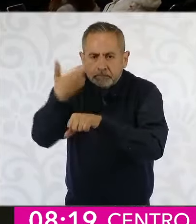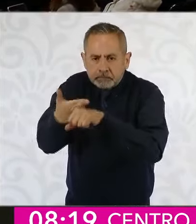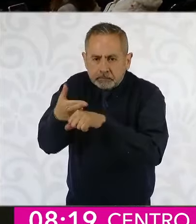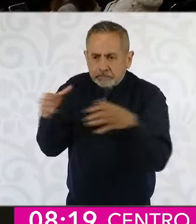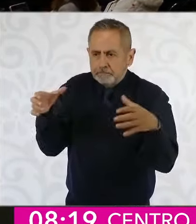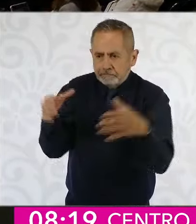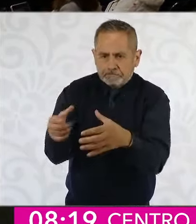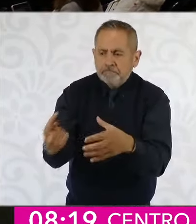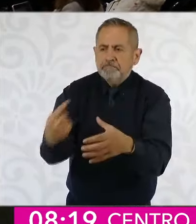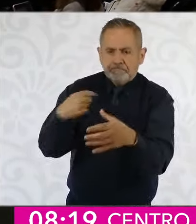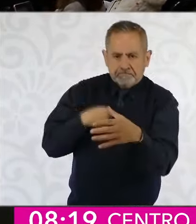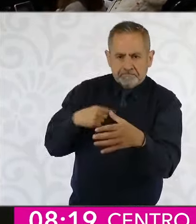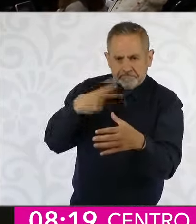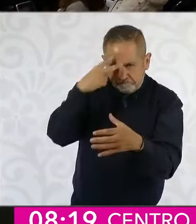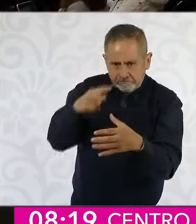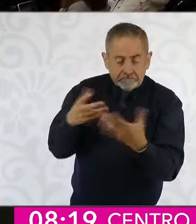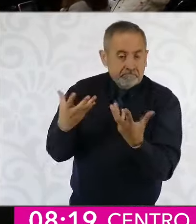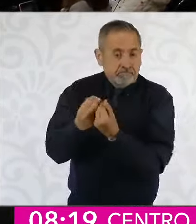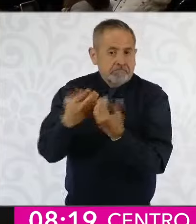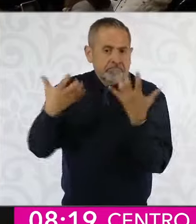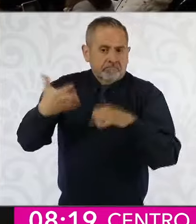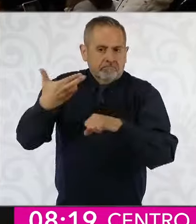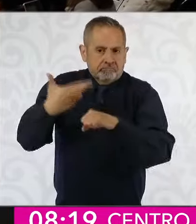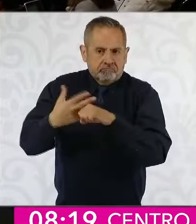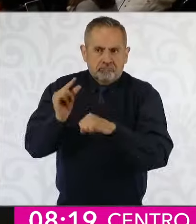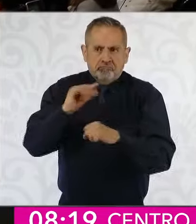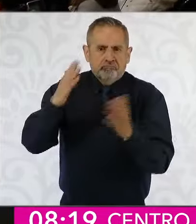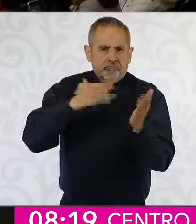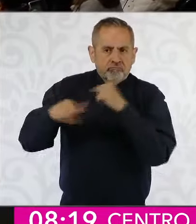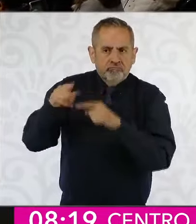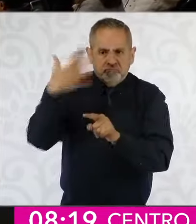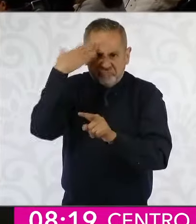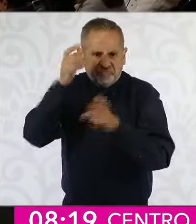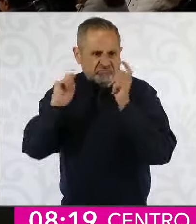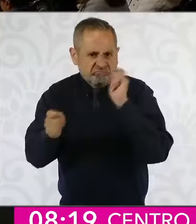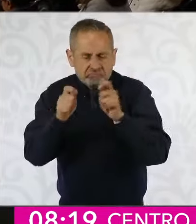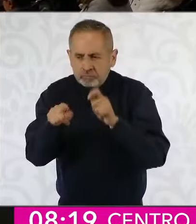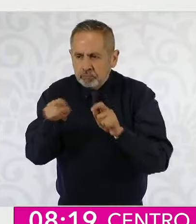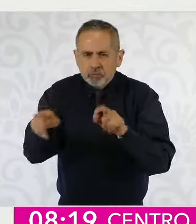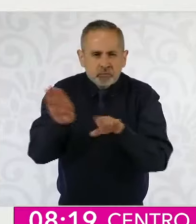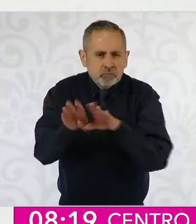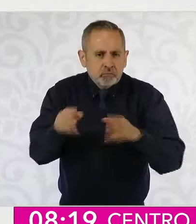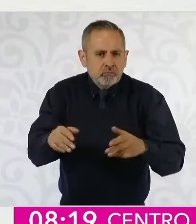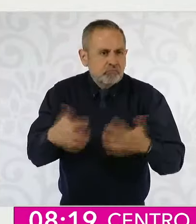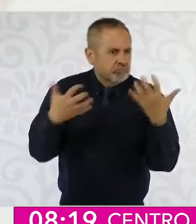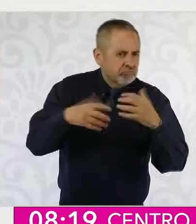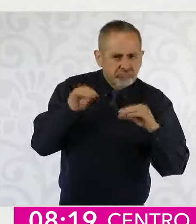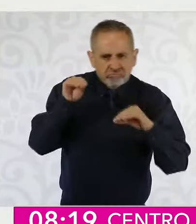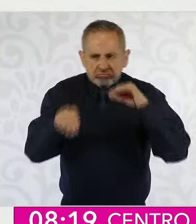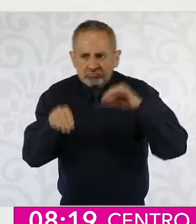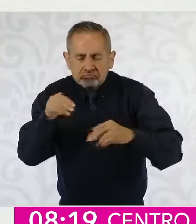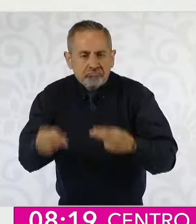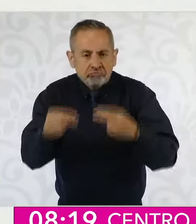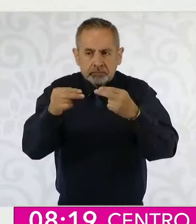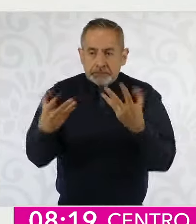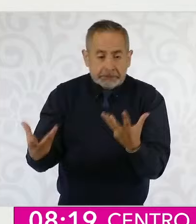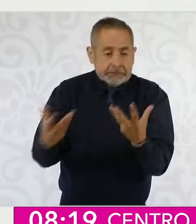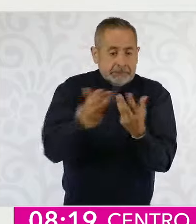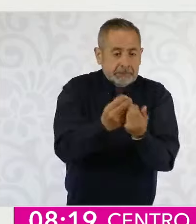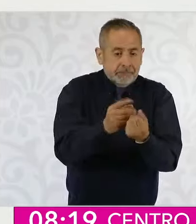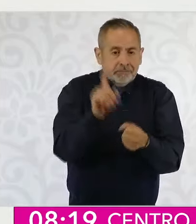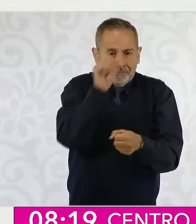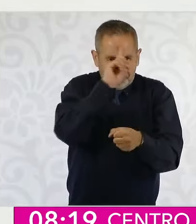que estamos haciendo con empresarios de desarrollo regional y relocalización, vinculado con el Consejo